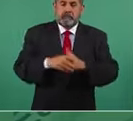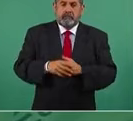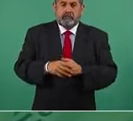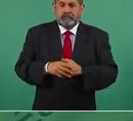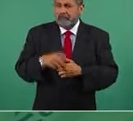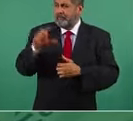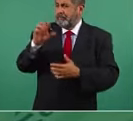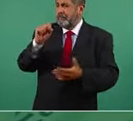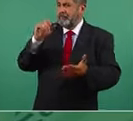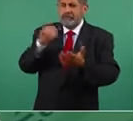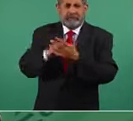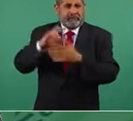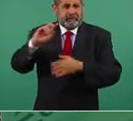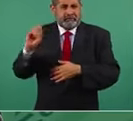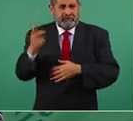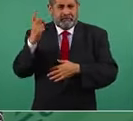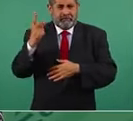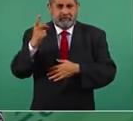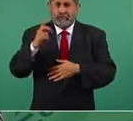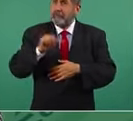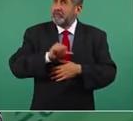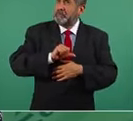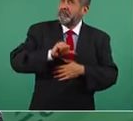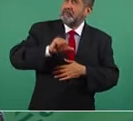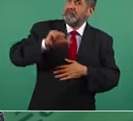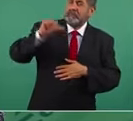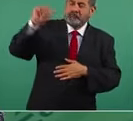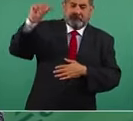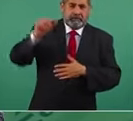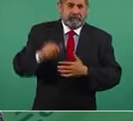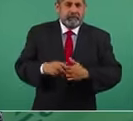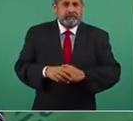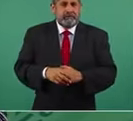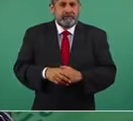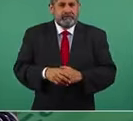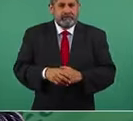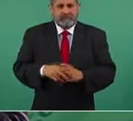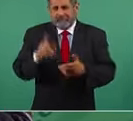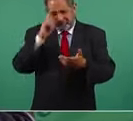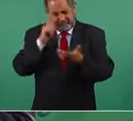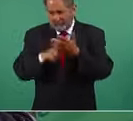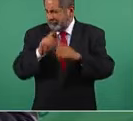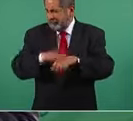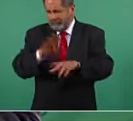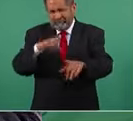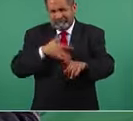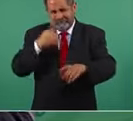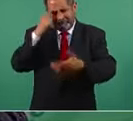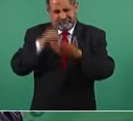60 mil dólares, un viaje al espacio. No, yo creo que más, ¿eh?